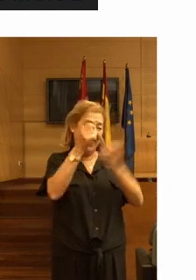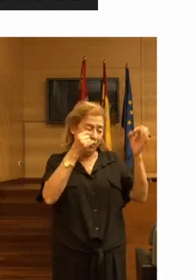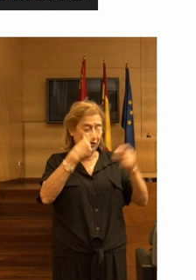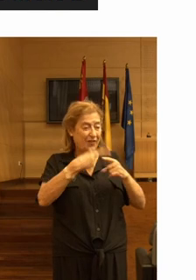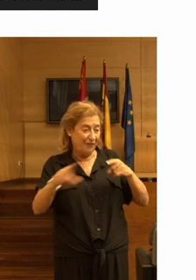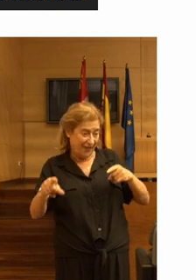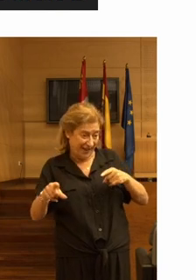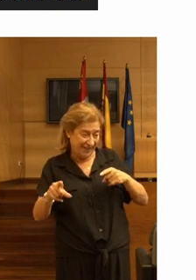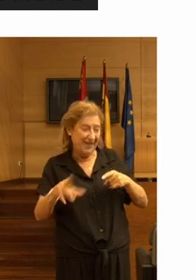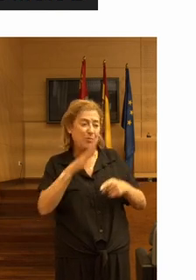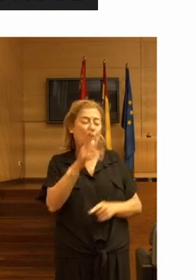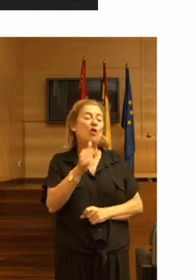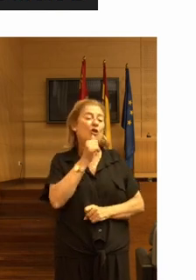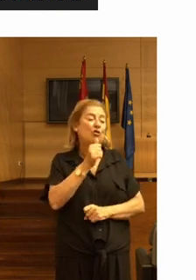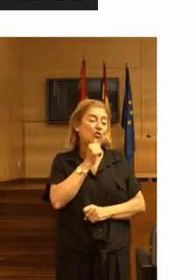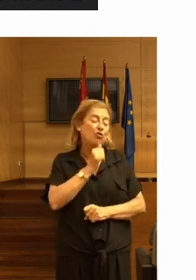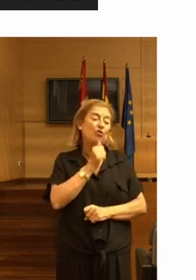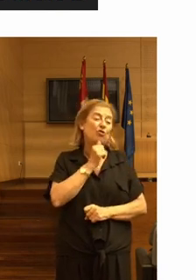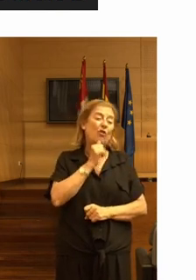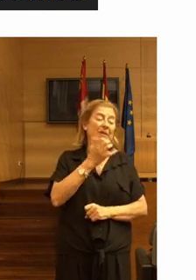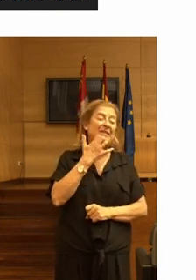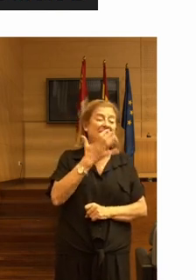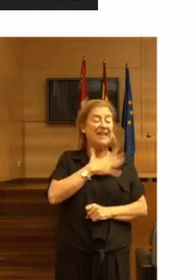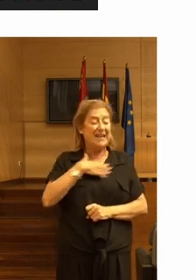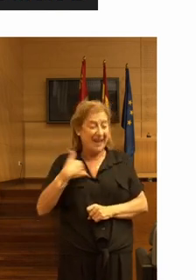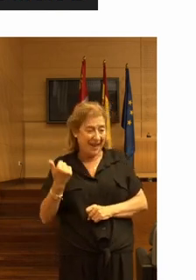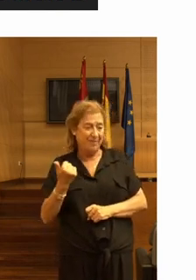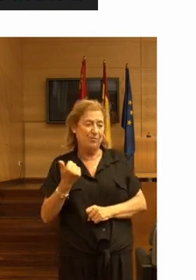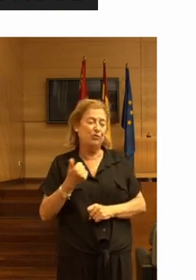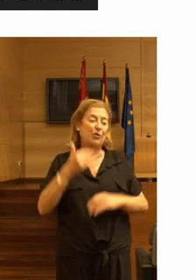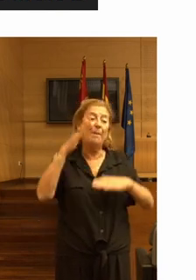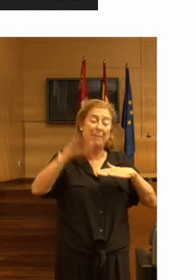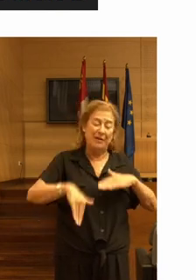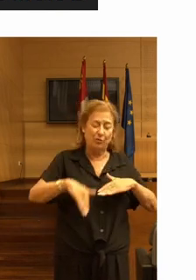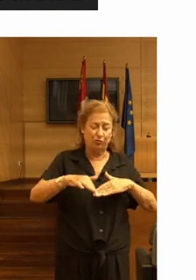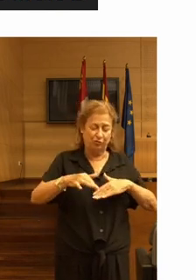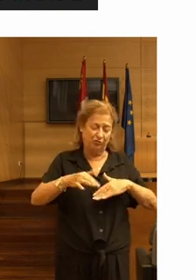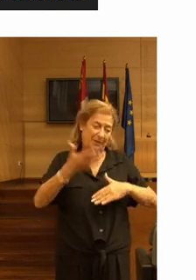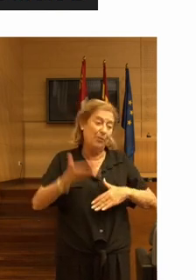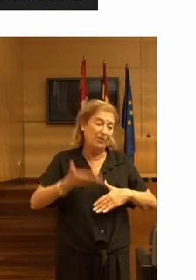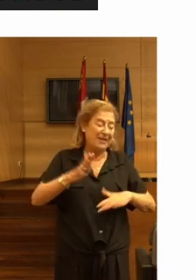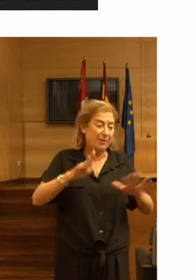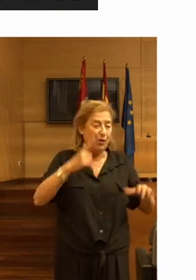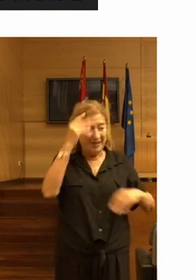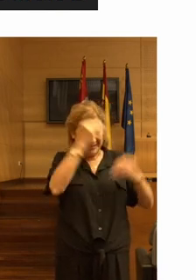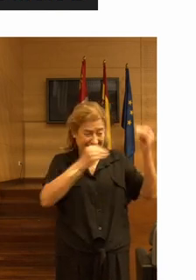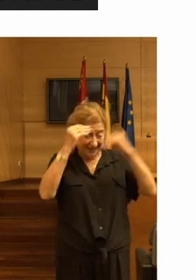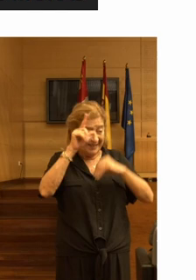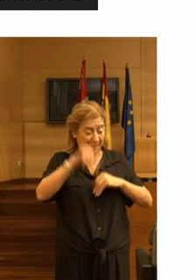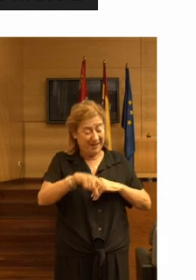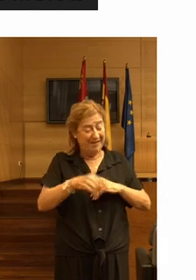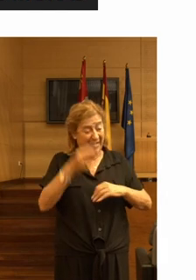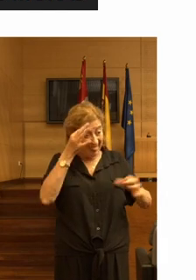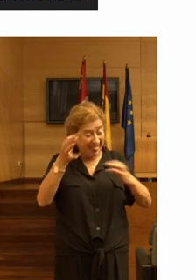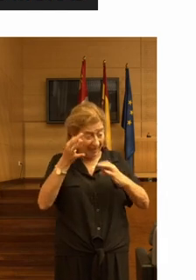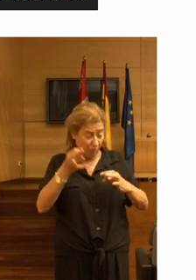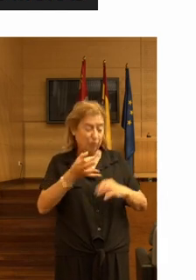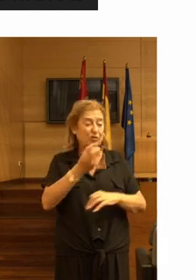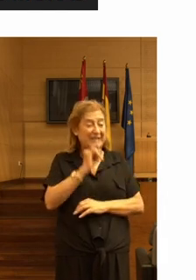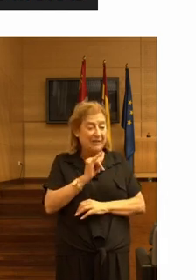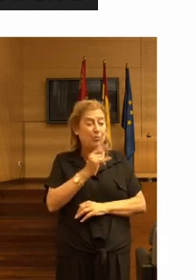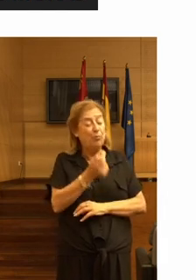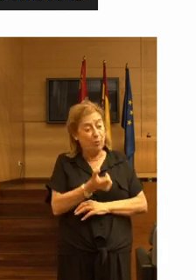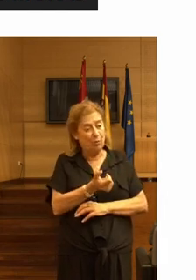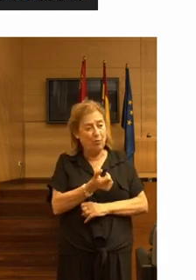pues la reducción es todavía, si queremos, menos significativa. Pero Reflexionando también sobre estos datos y